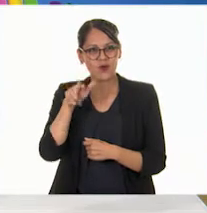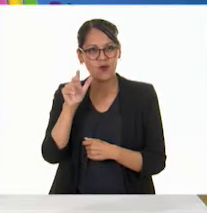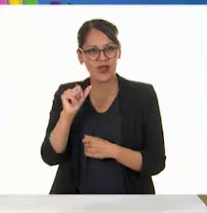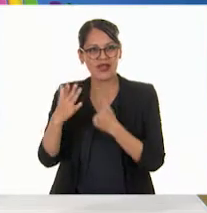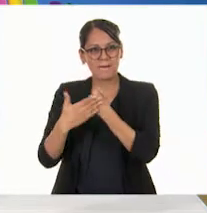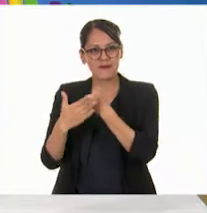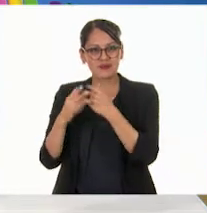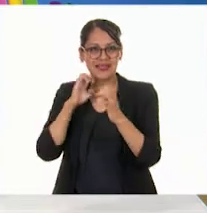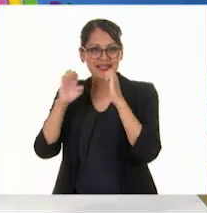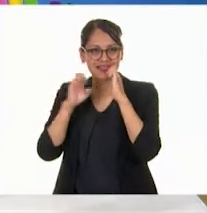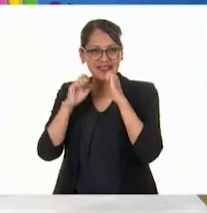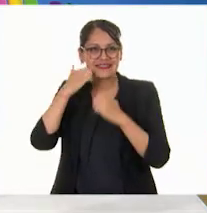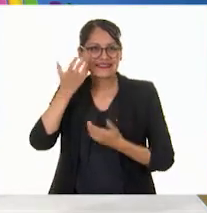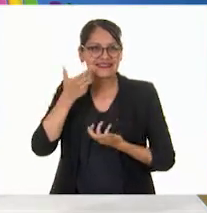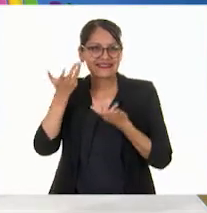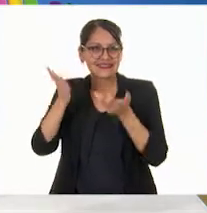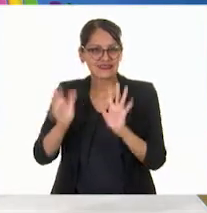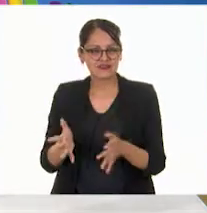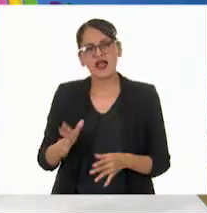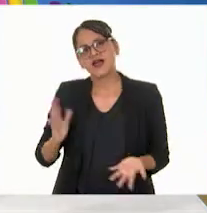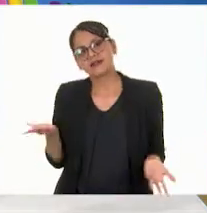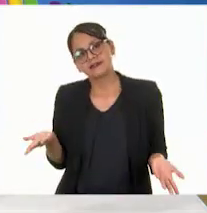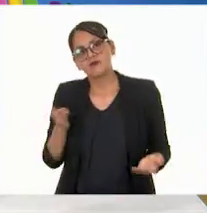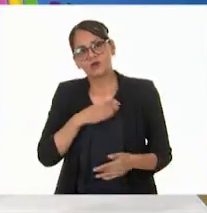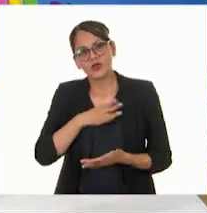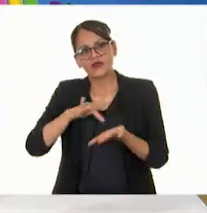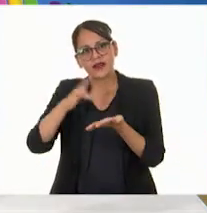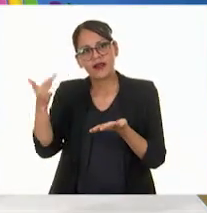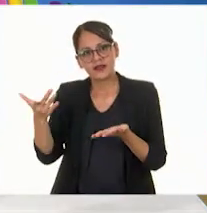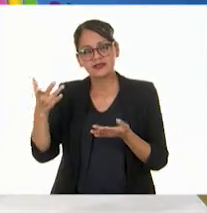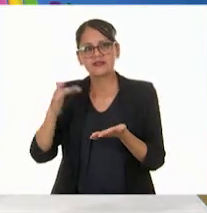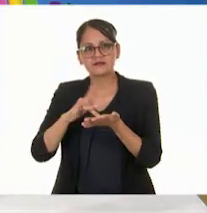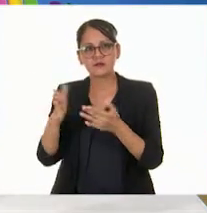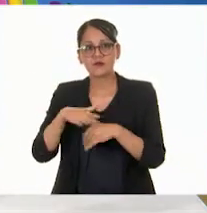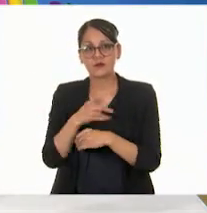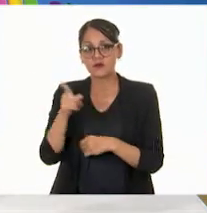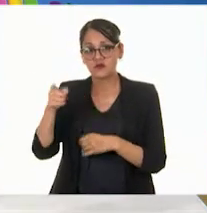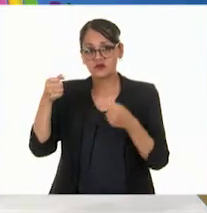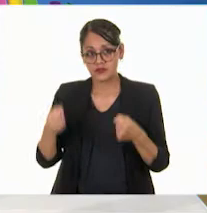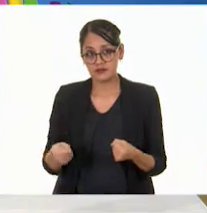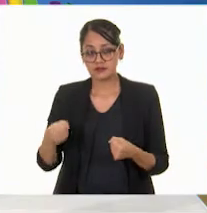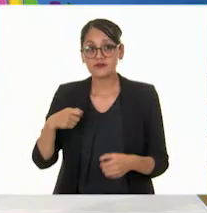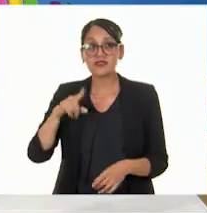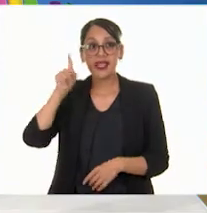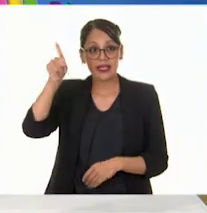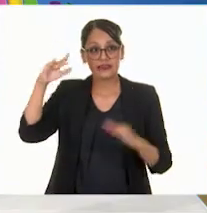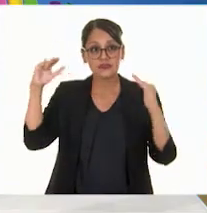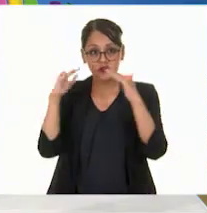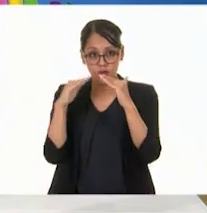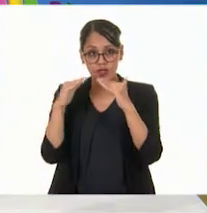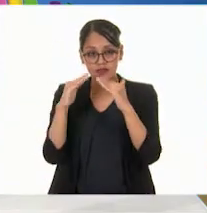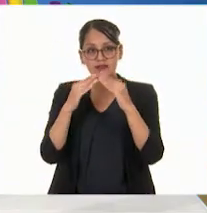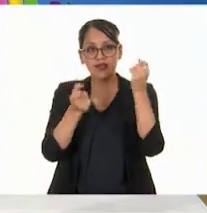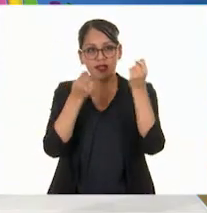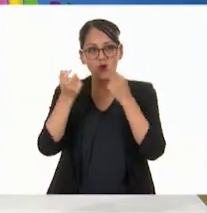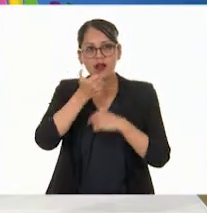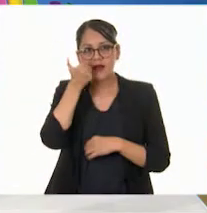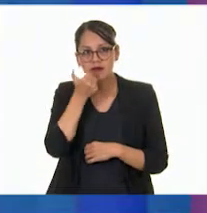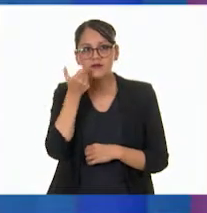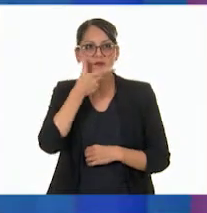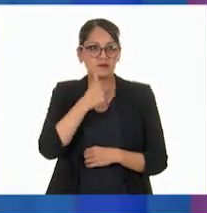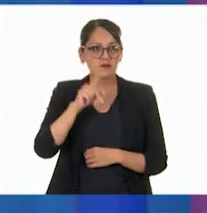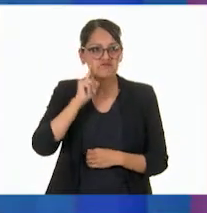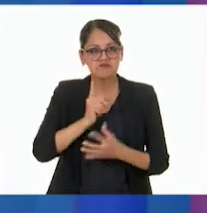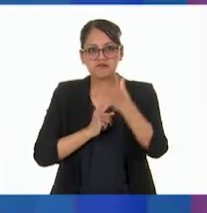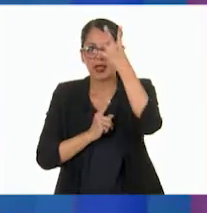siguiente sesión. Ay, maestra, no me queda más que agradecerle y estoy segura que allá en casita nuestras alumnas y alumnos habrán